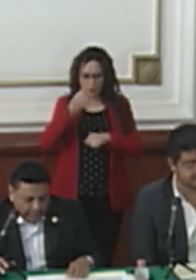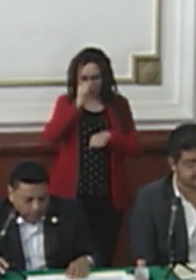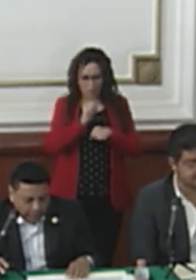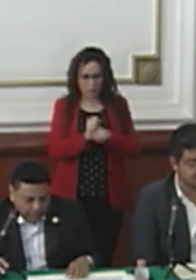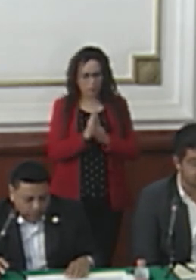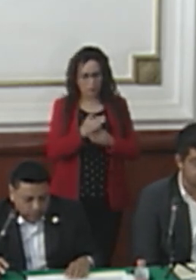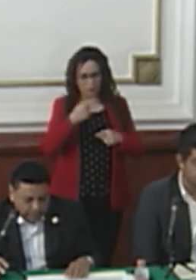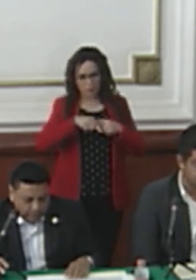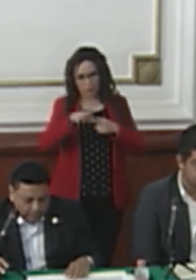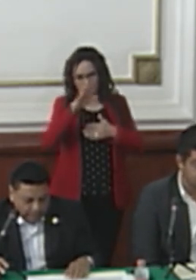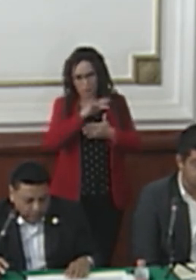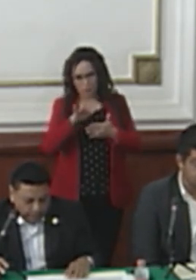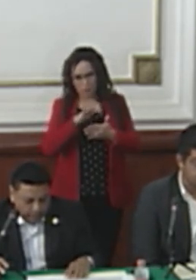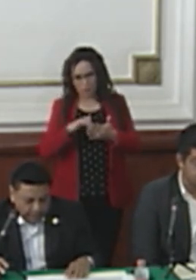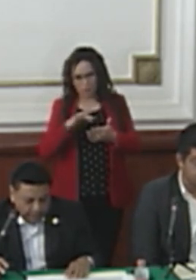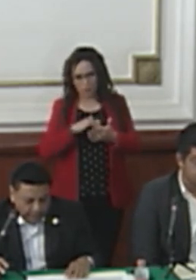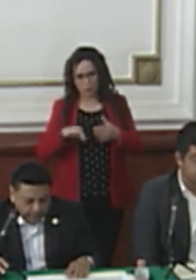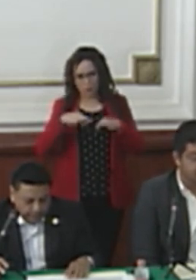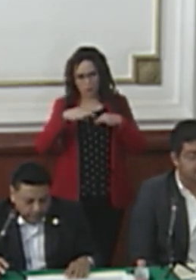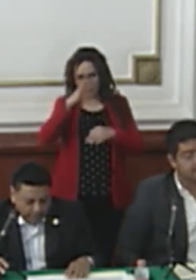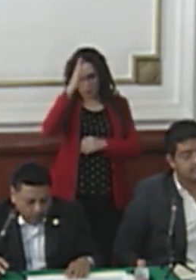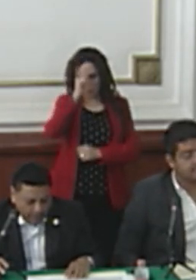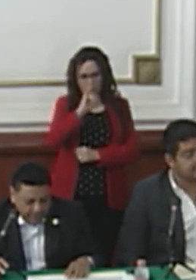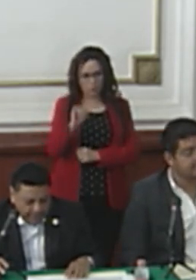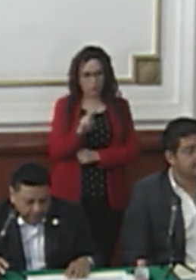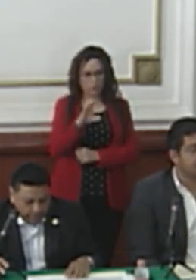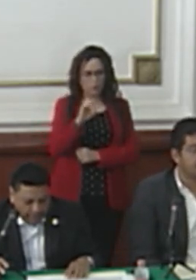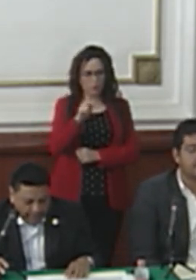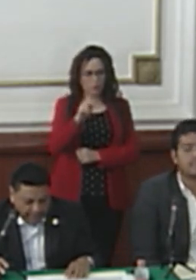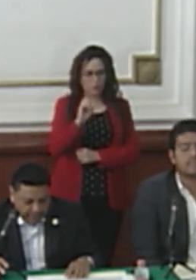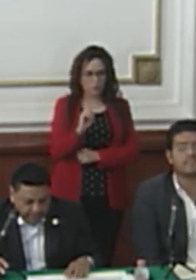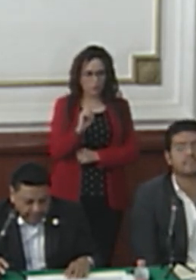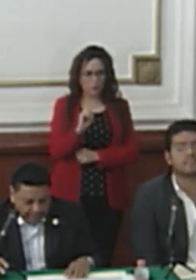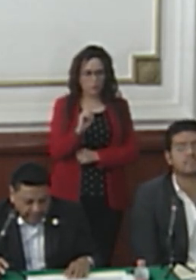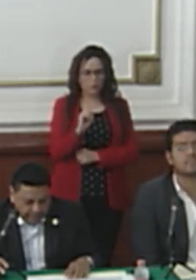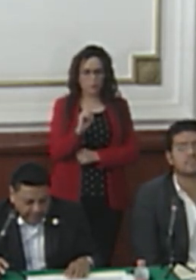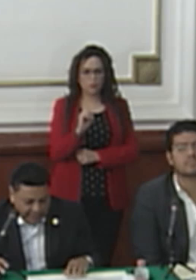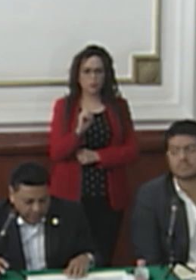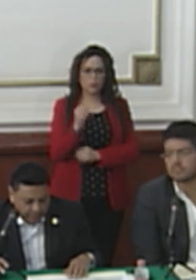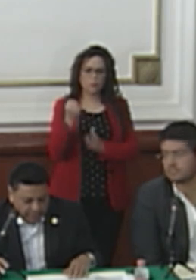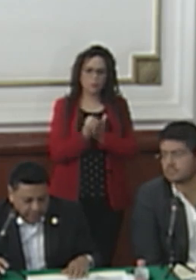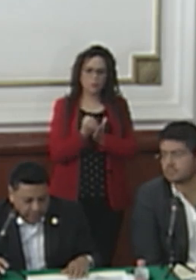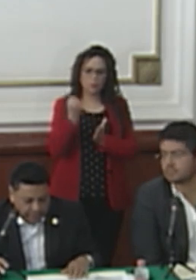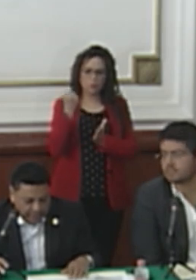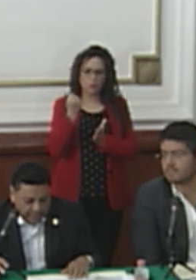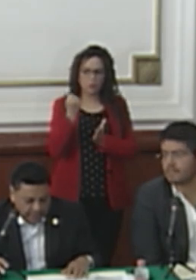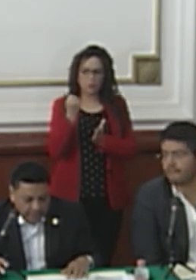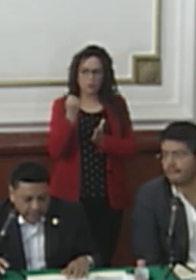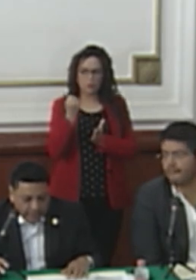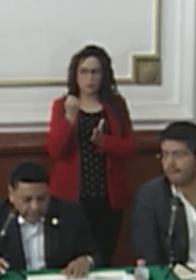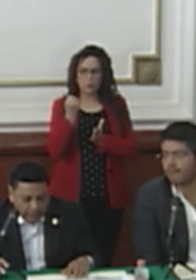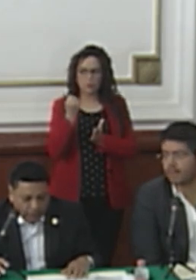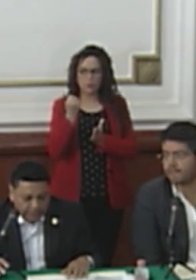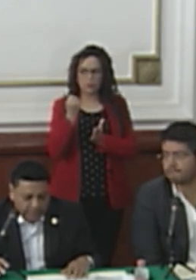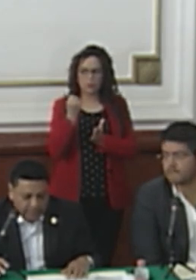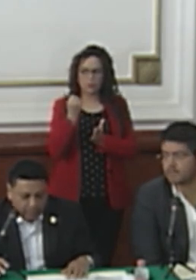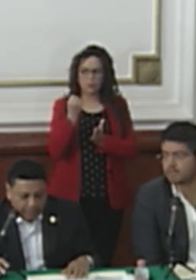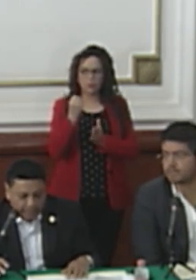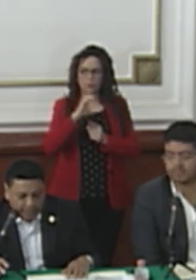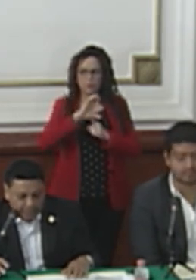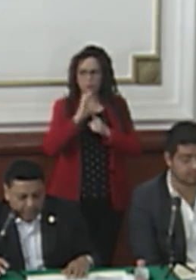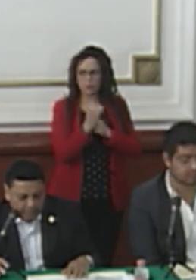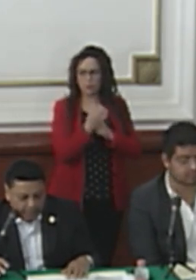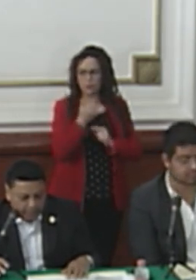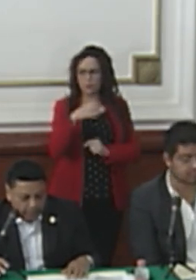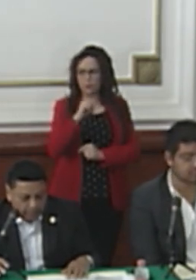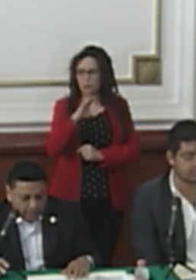del acuerdo de la Junta de Coordinación Política, por el cual se aprueba la creación e integración de las comisiones ordinarias y comités del Congreso de